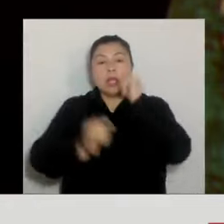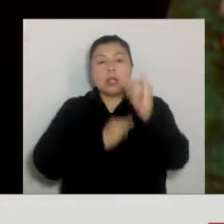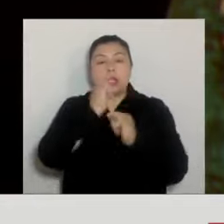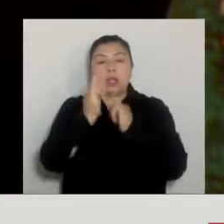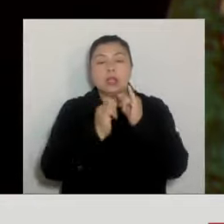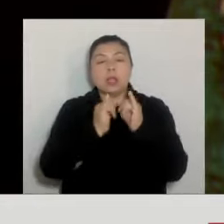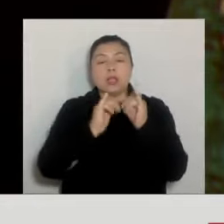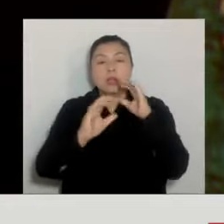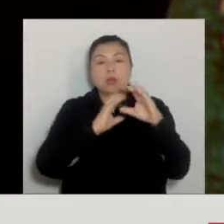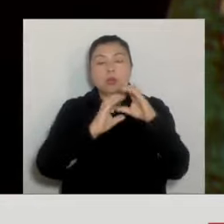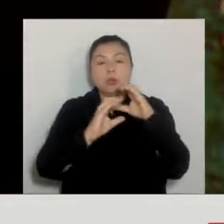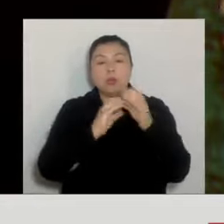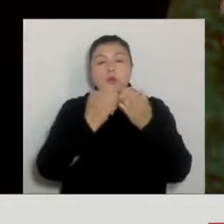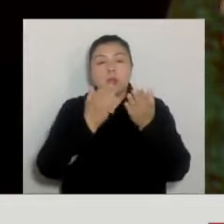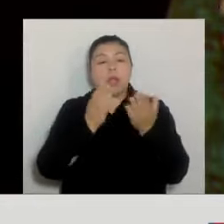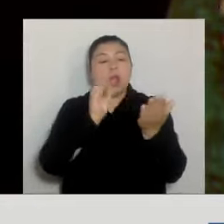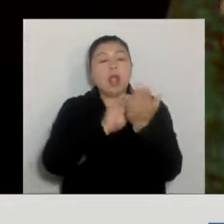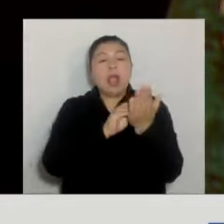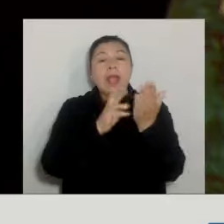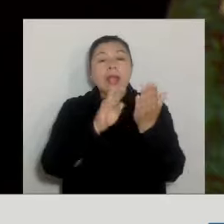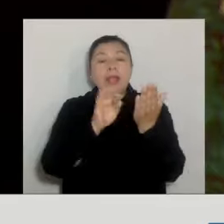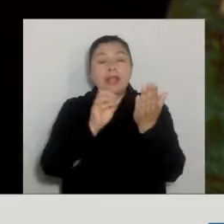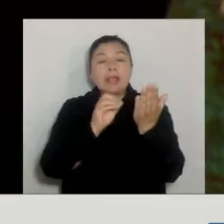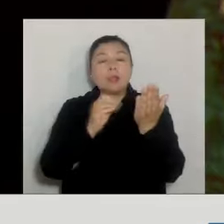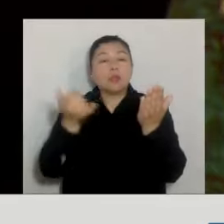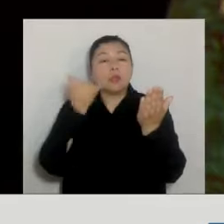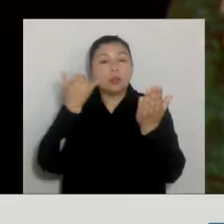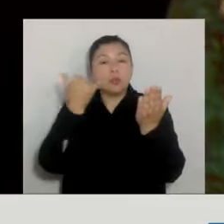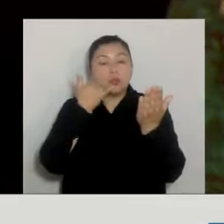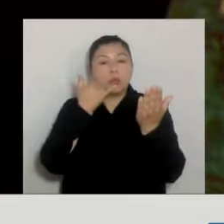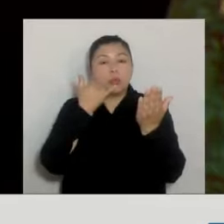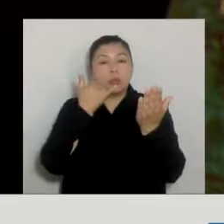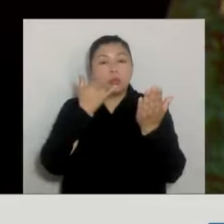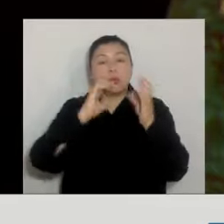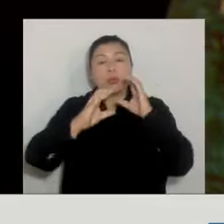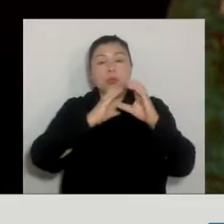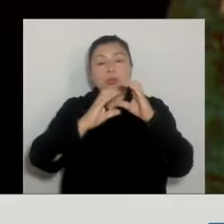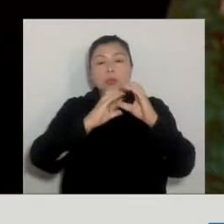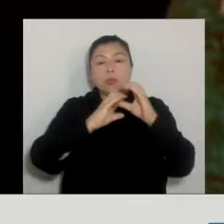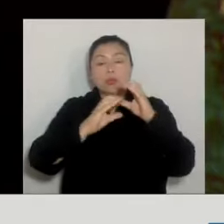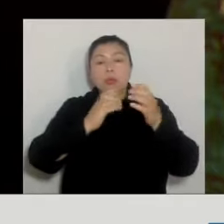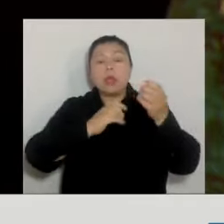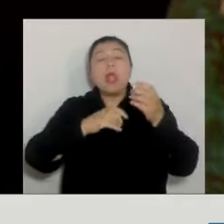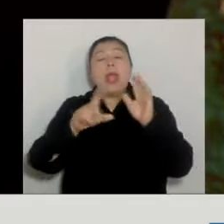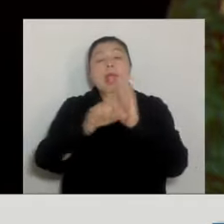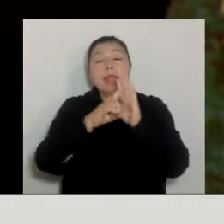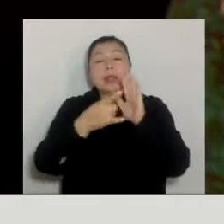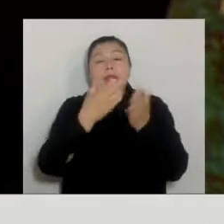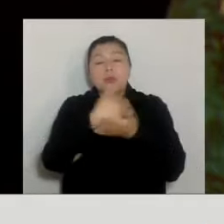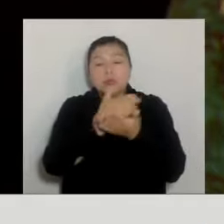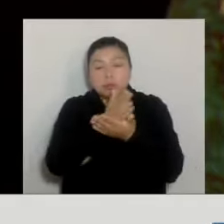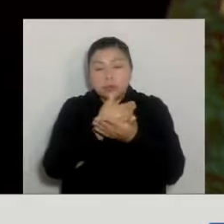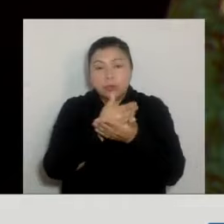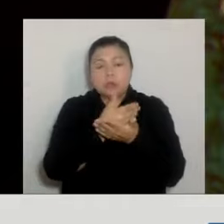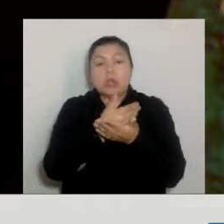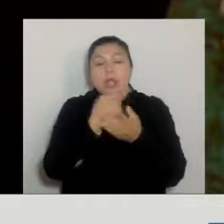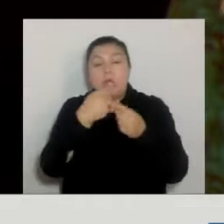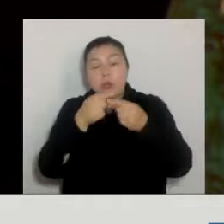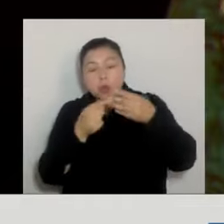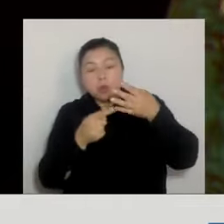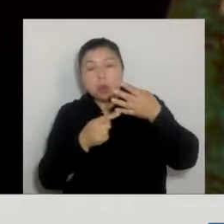entreguen registro de llamadas y otros antecedentes de tráfico comunicacional en delitos de crimen organizado y otros cuya